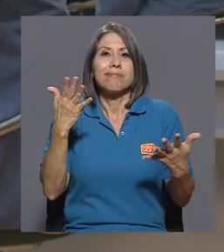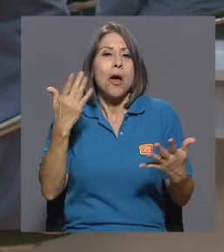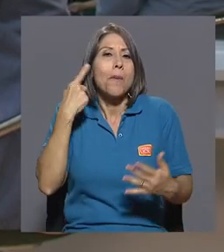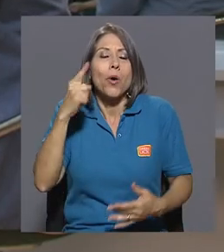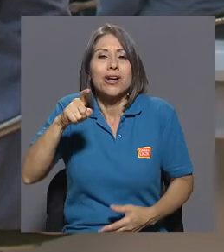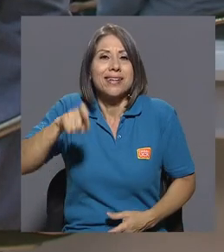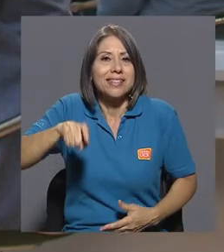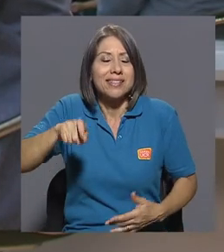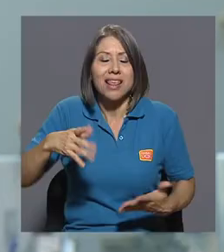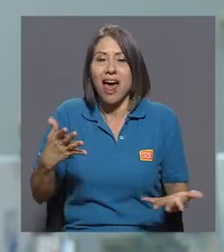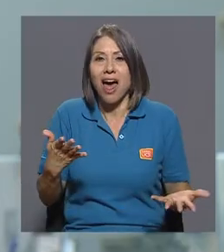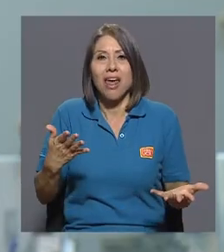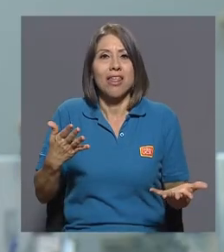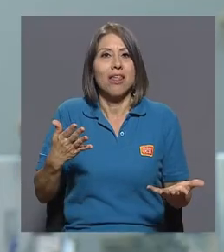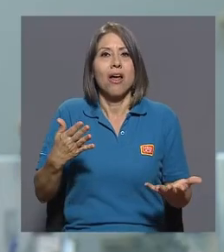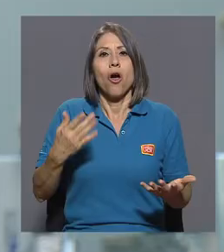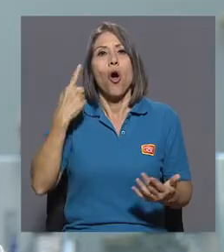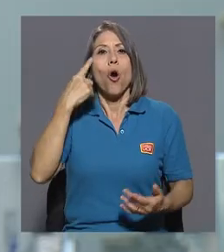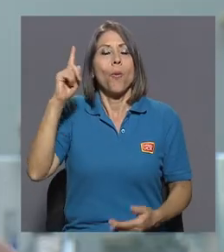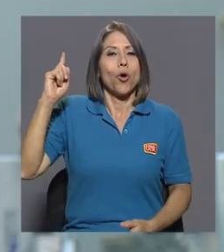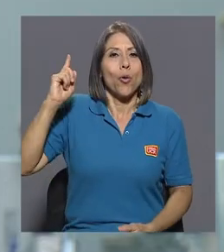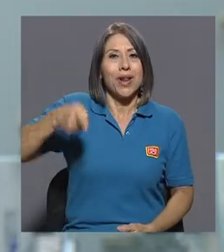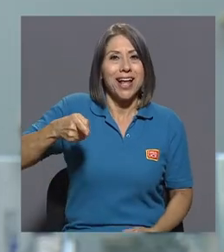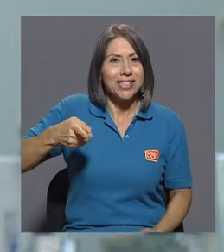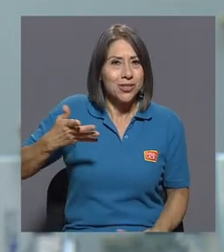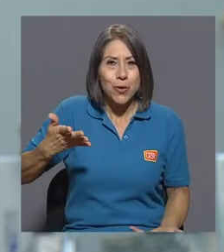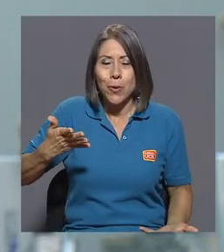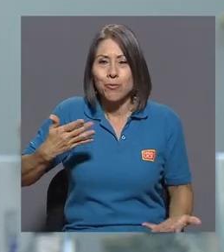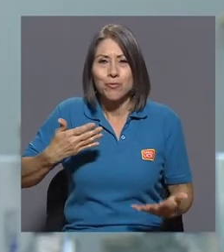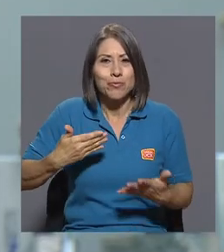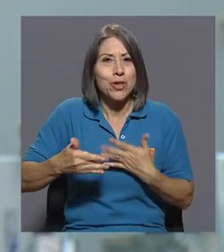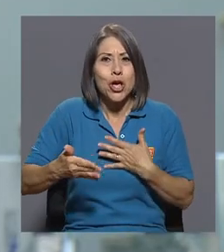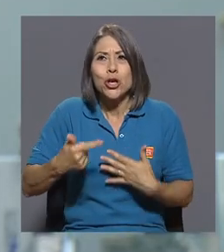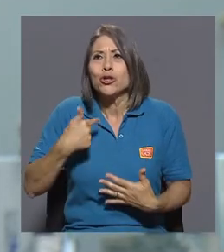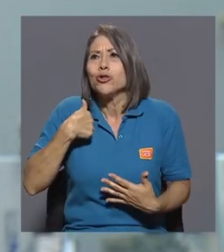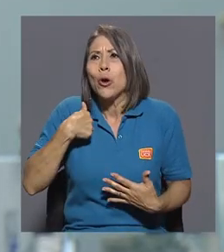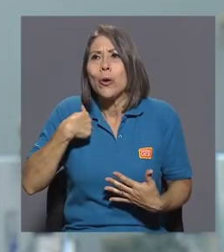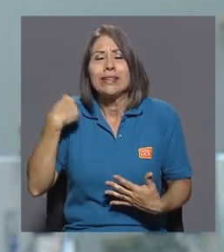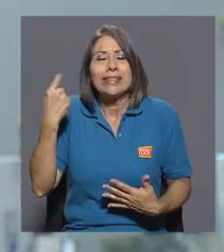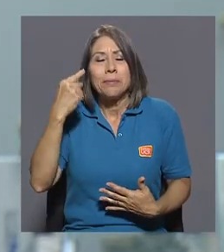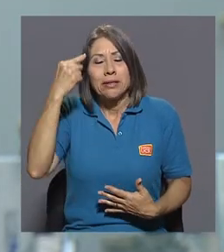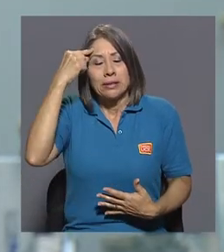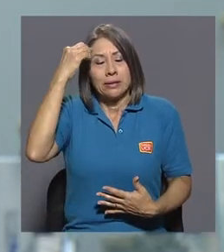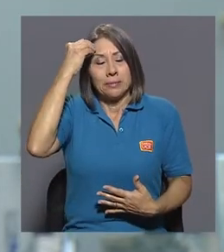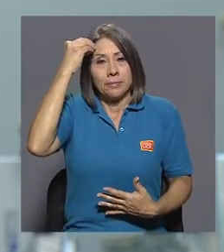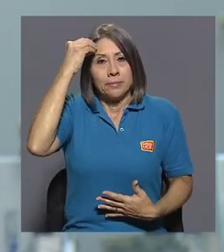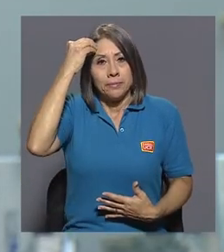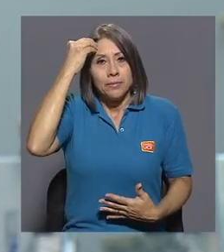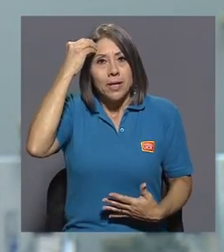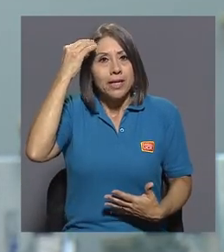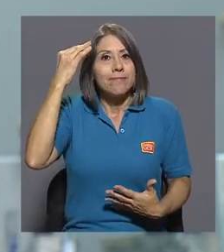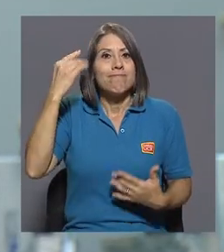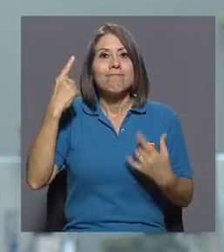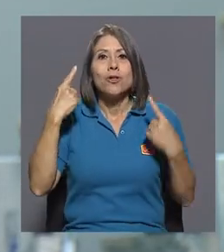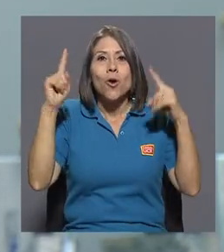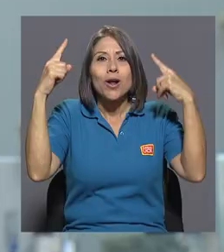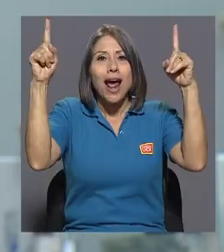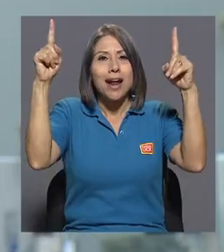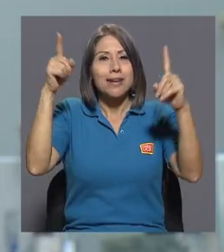por obligación, yo era una obsesión de lograr mis metas,